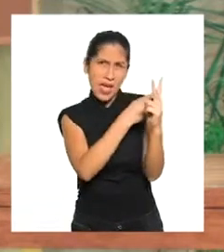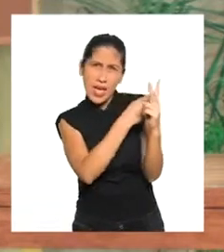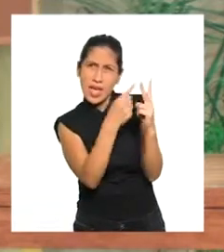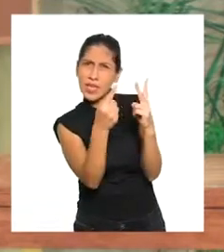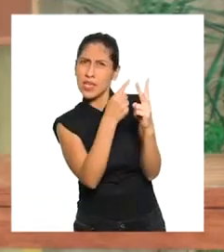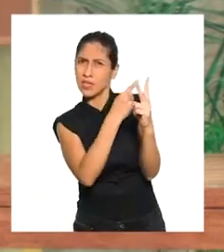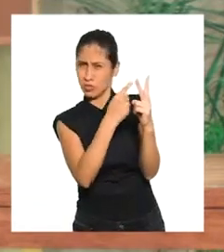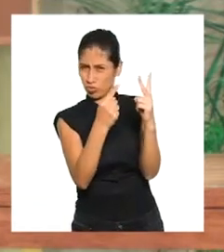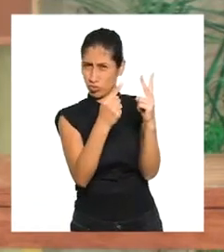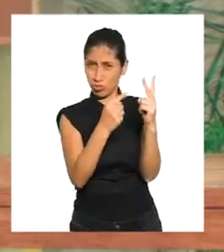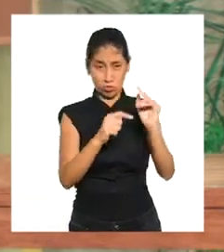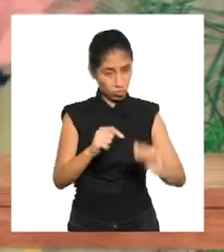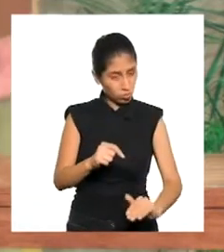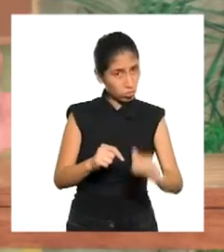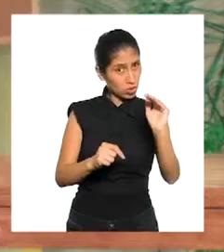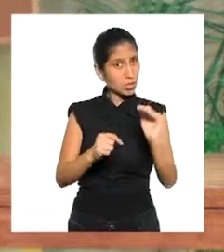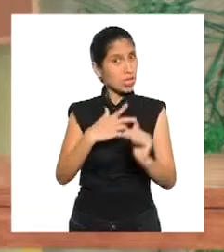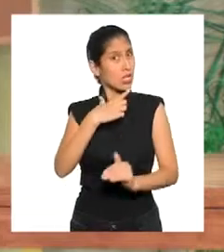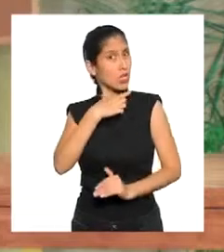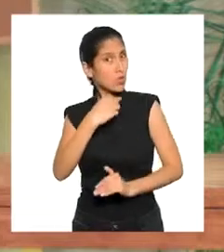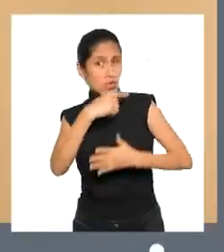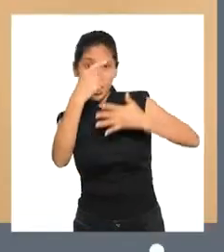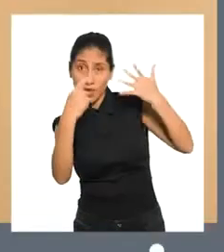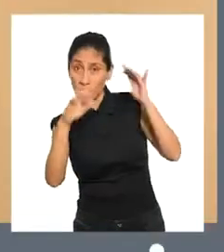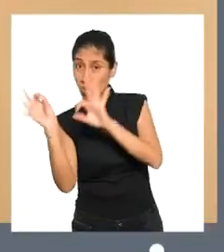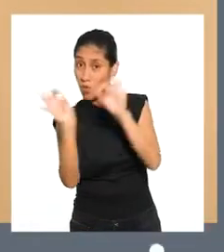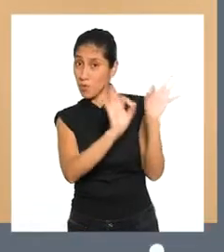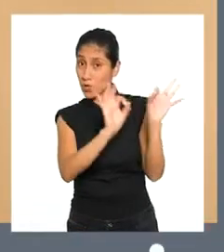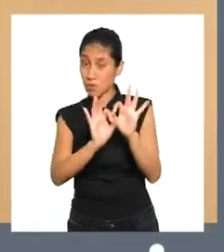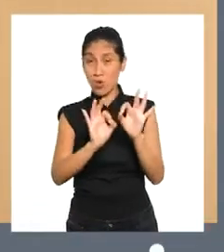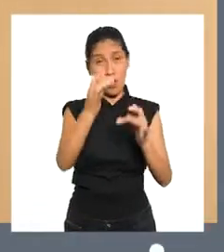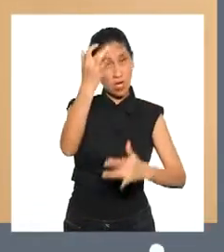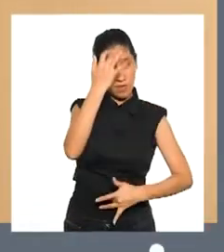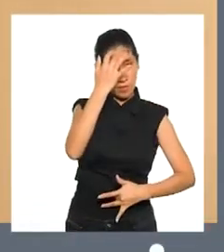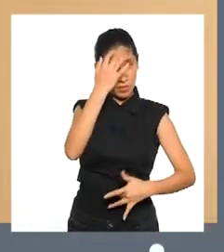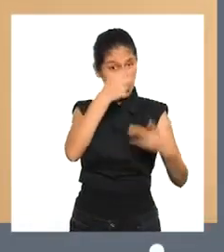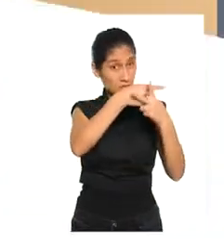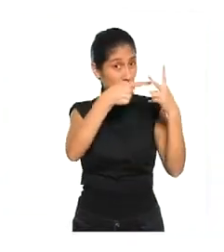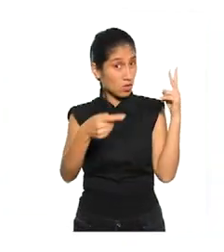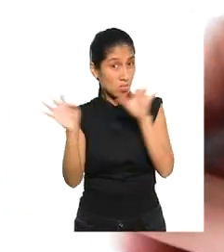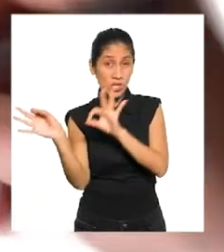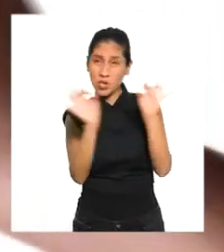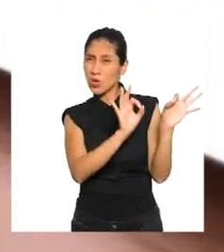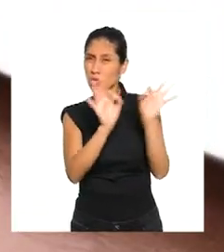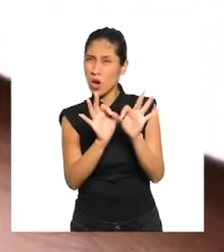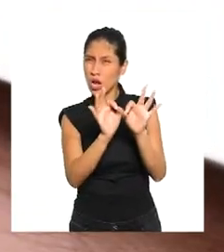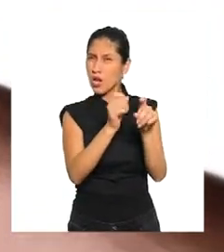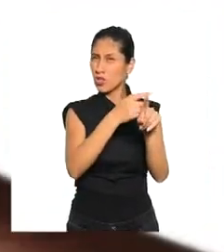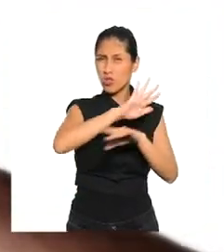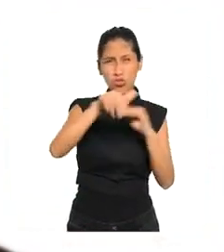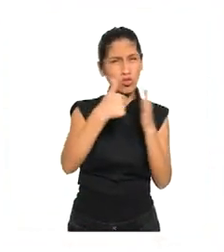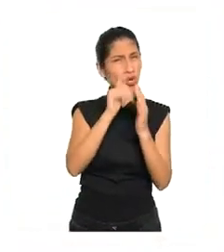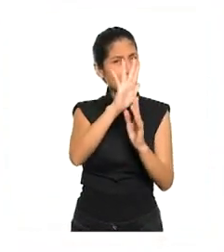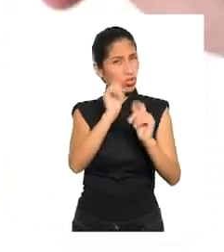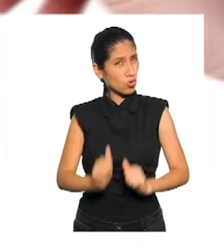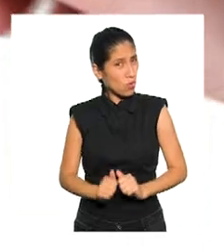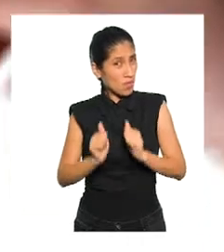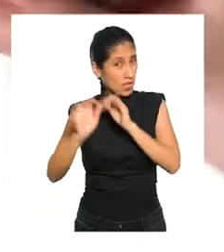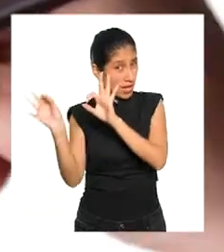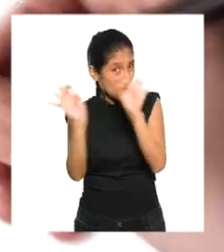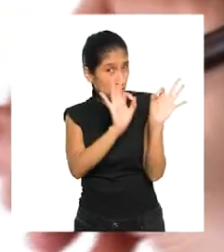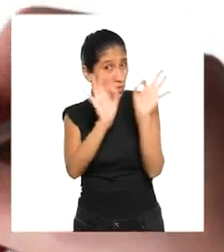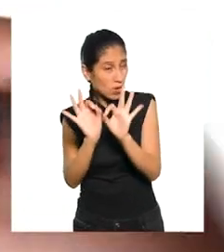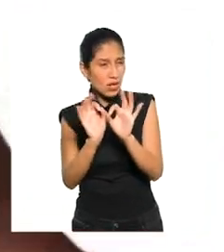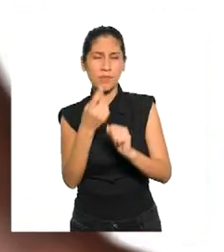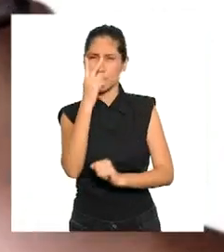intereses, enfermedades, si toda su vida será igual. Excelente pregunta, Mario. Primero, recordemos cómo se forman